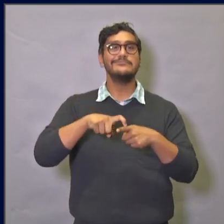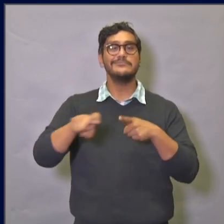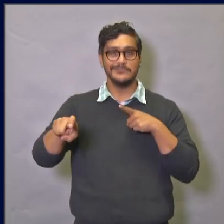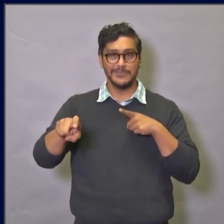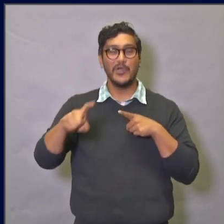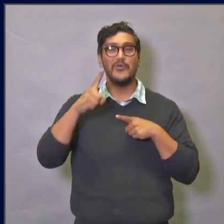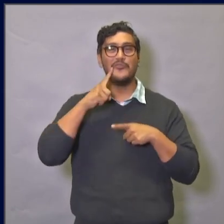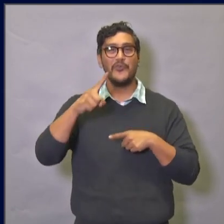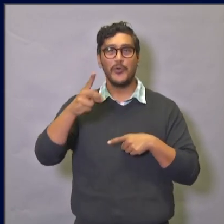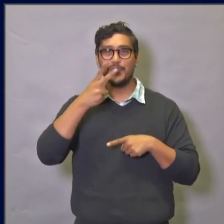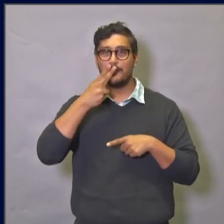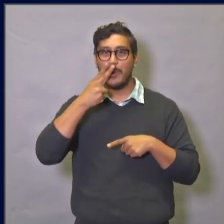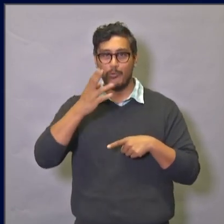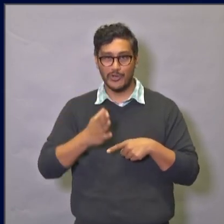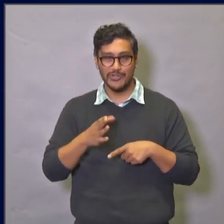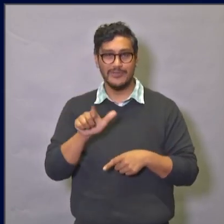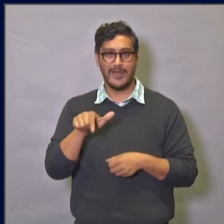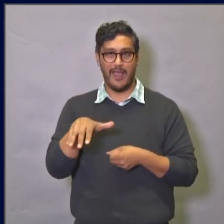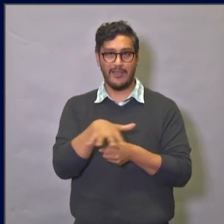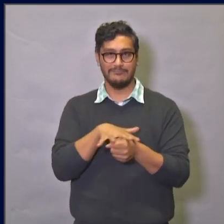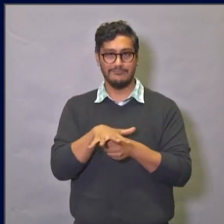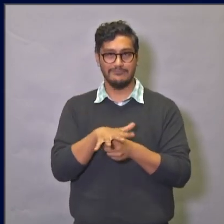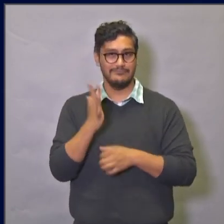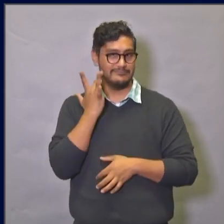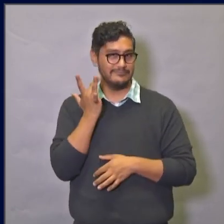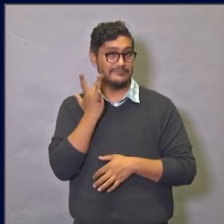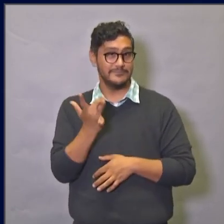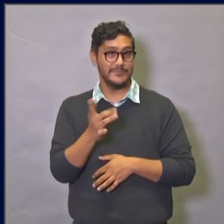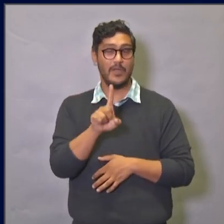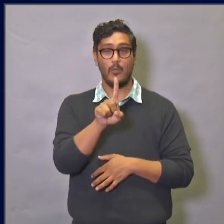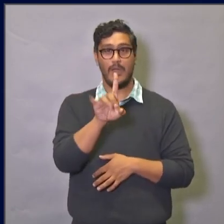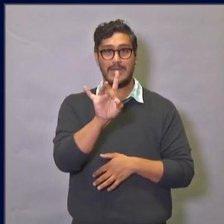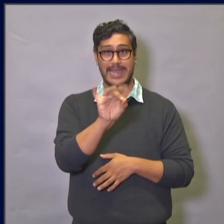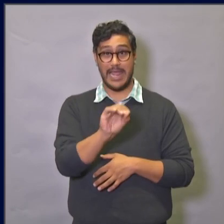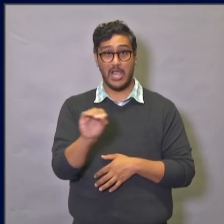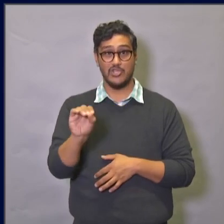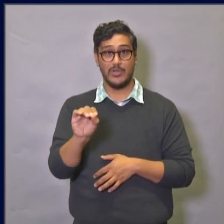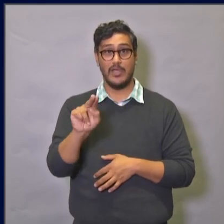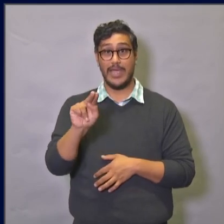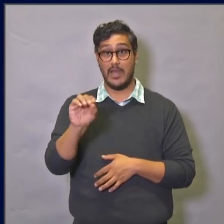para fumadores del estado de California al